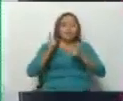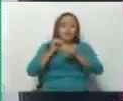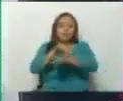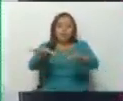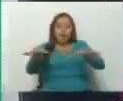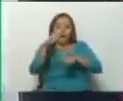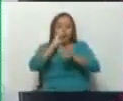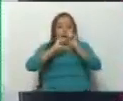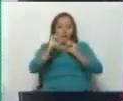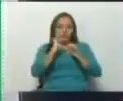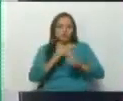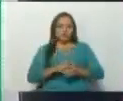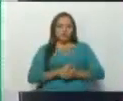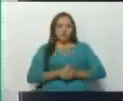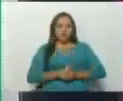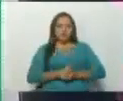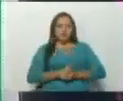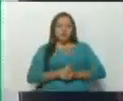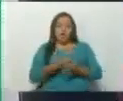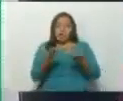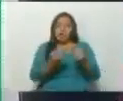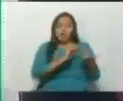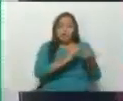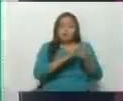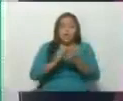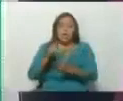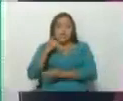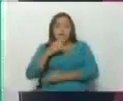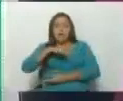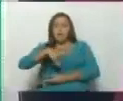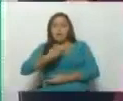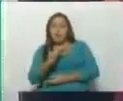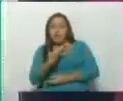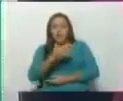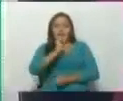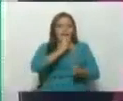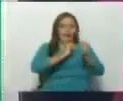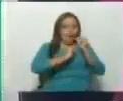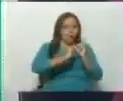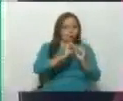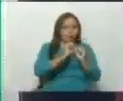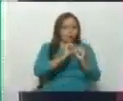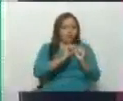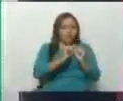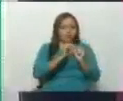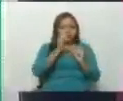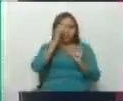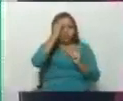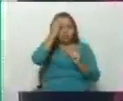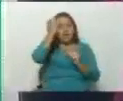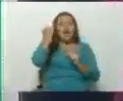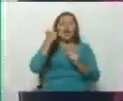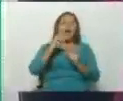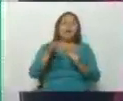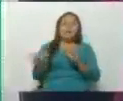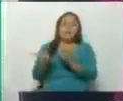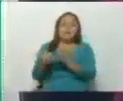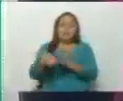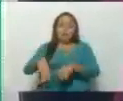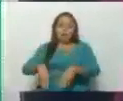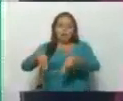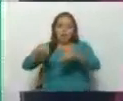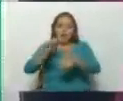hay varias de las comunidades que nos plantean, bueno, que ellos podían acceder a un agua que tenía un manantial cerca, y